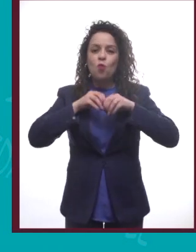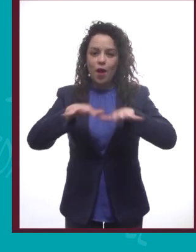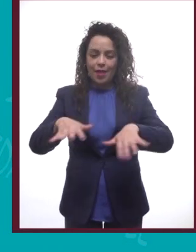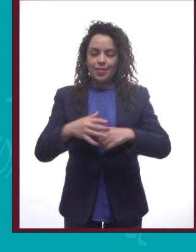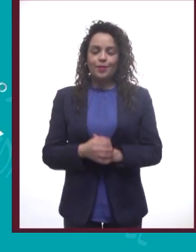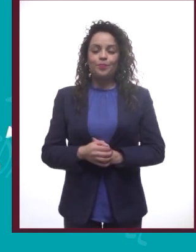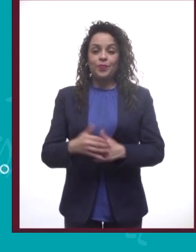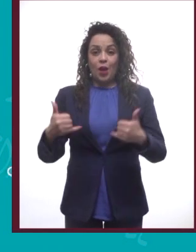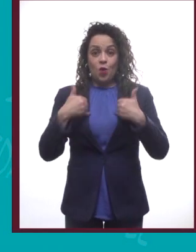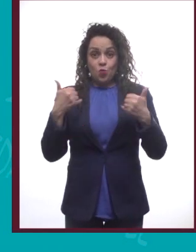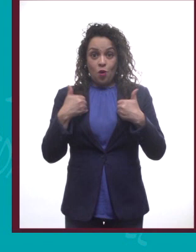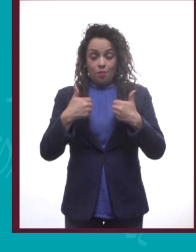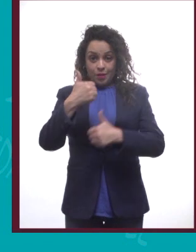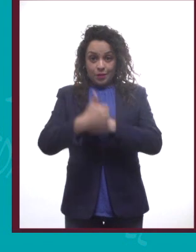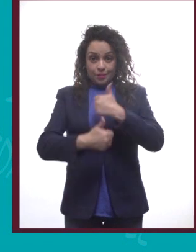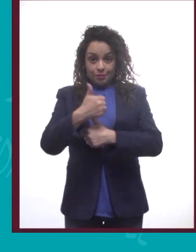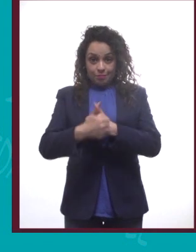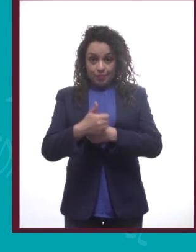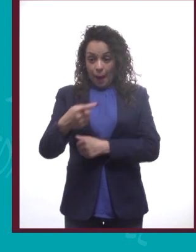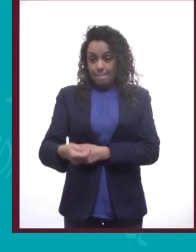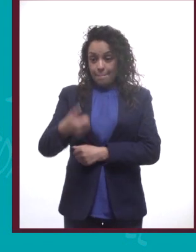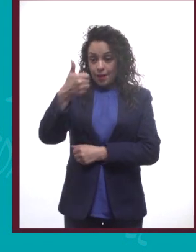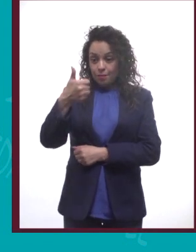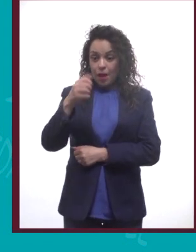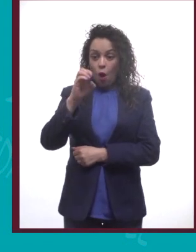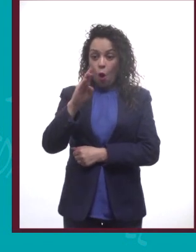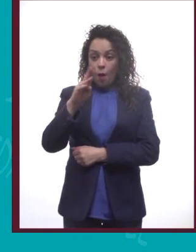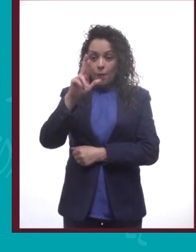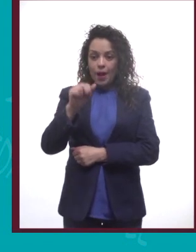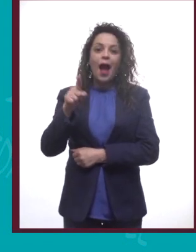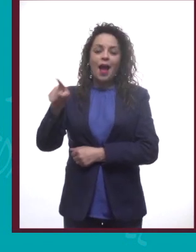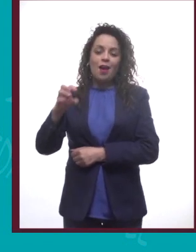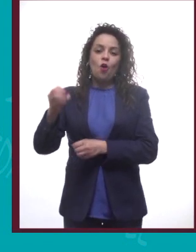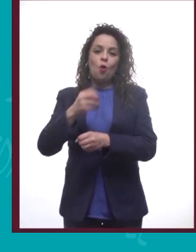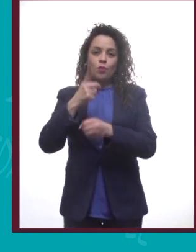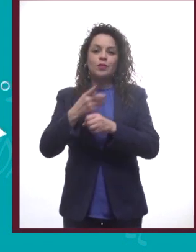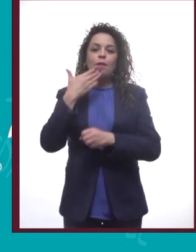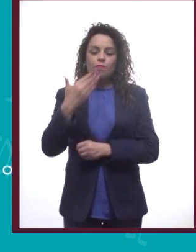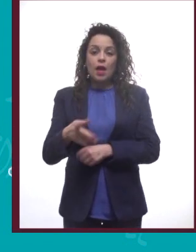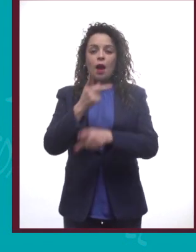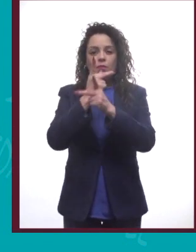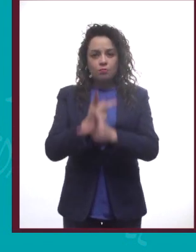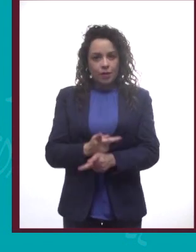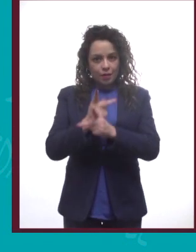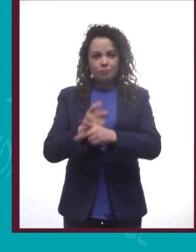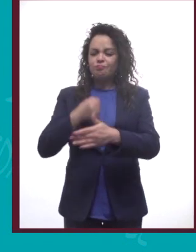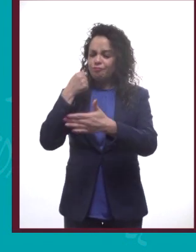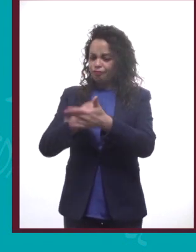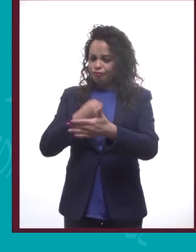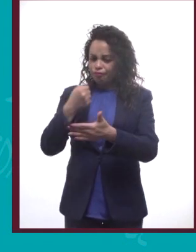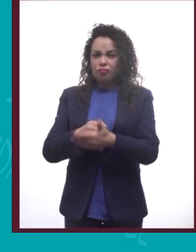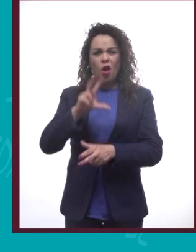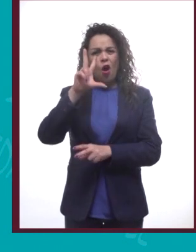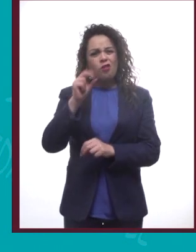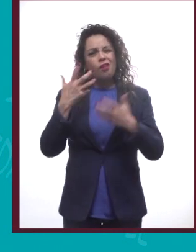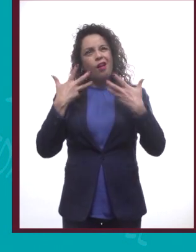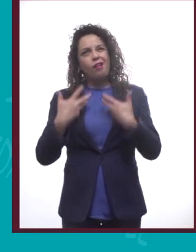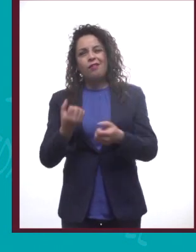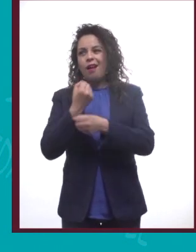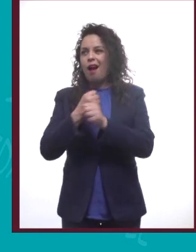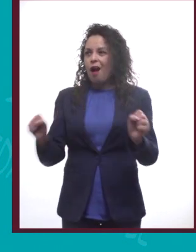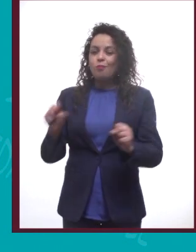convocatorias y concursos. Los concursos de escritores jóvenes y de primeras obras son una gran opción. Sé paciente.